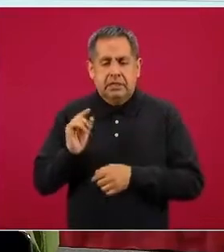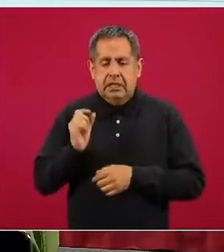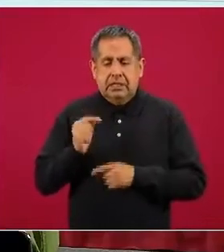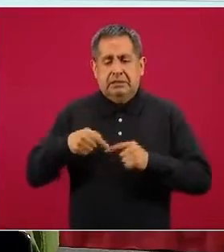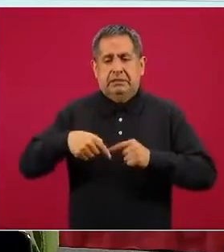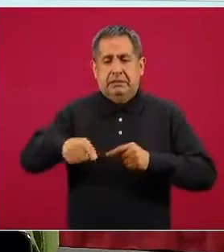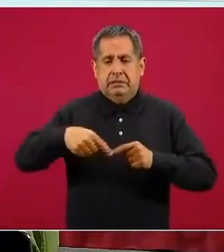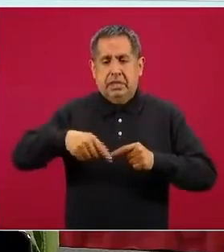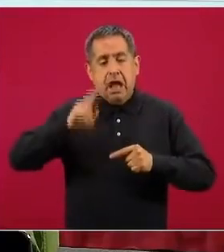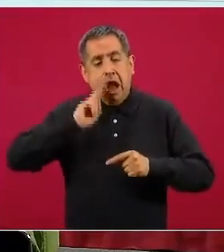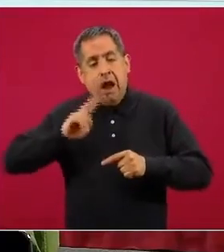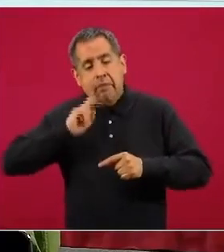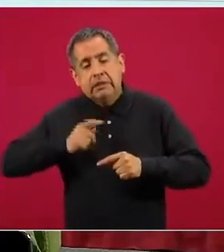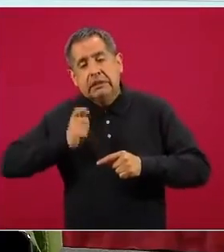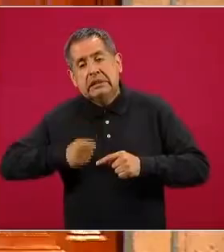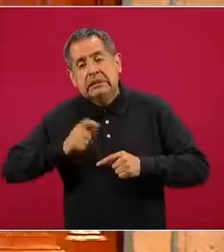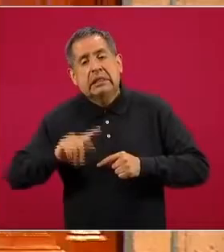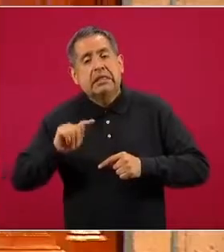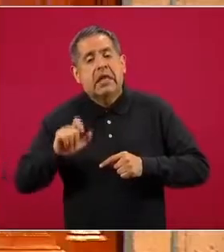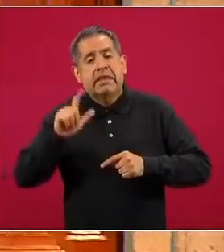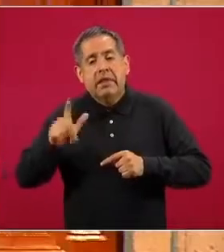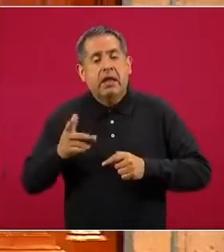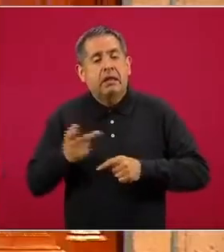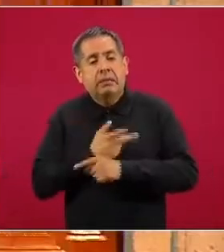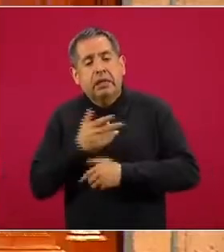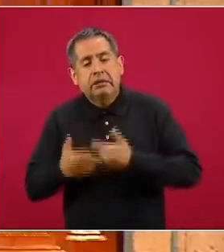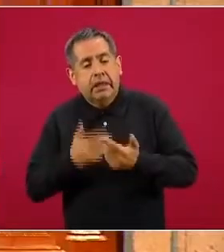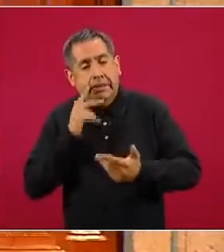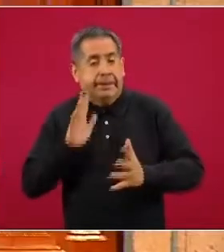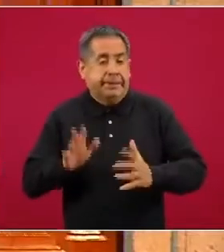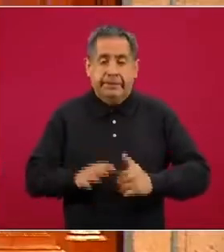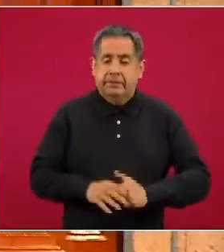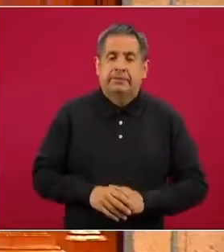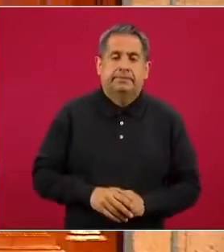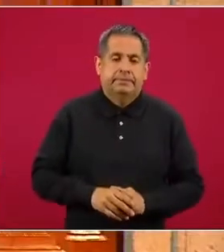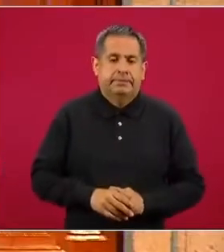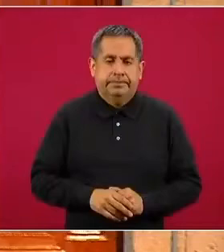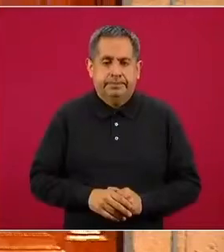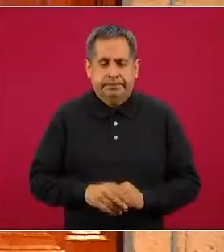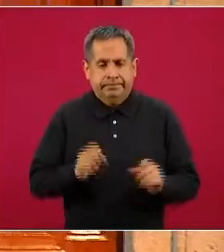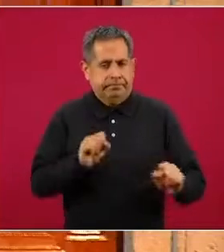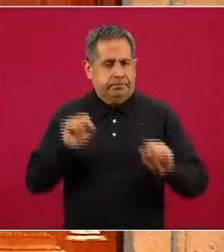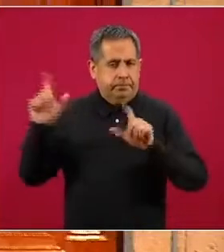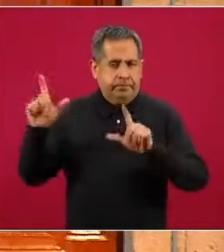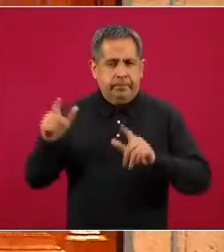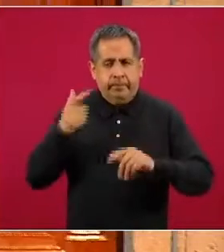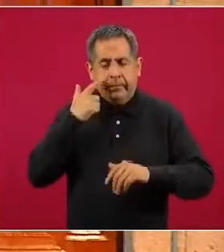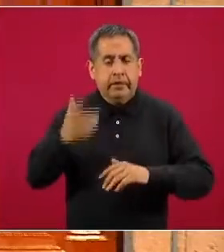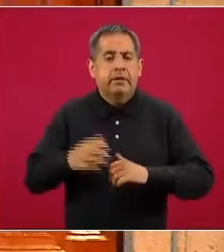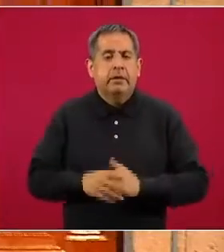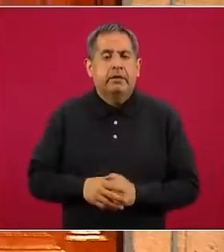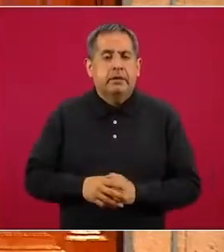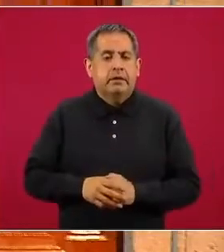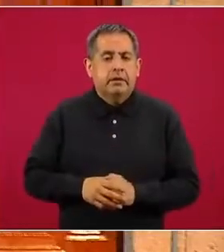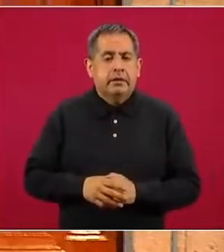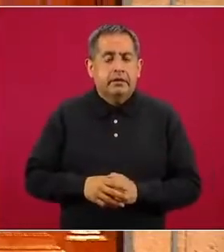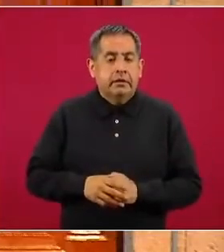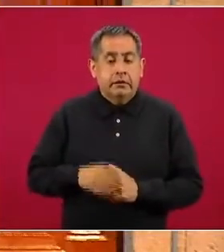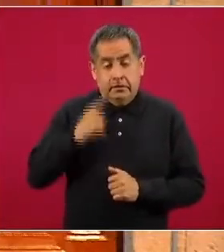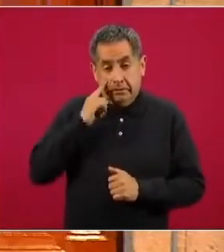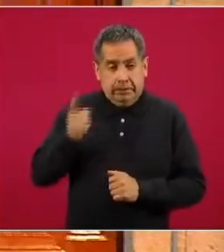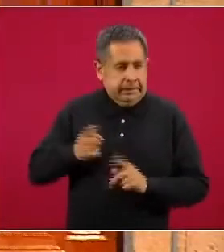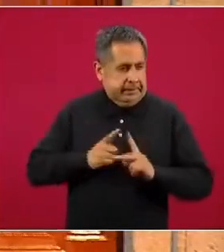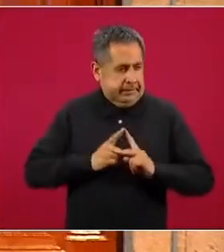semana para seguir observando su comportamiento. Veamos la siguiente diapositiva, en la cual, aplicando precisamente